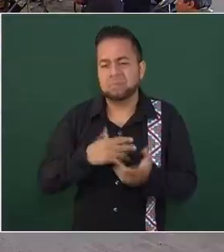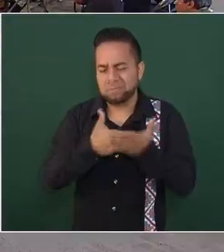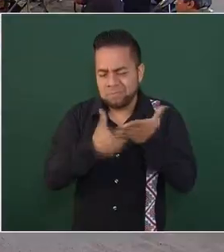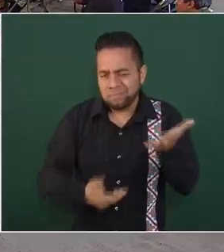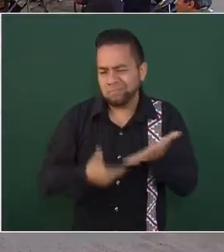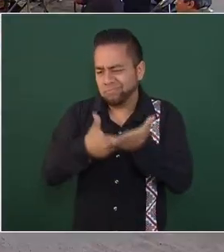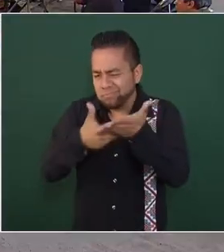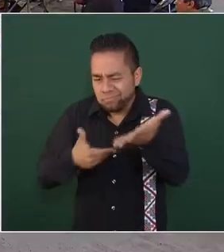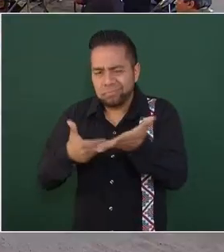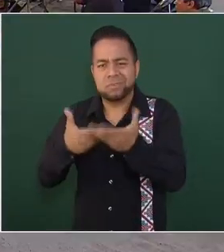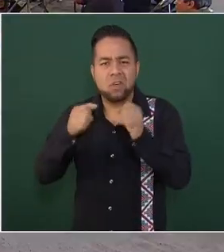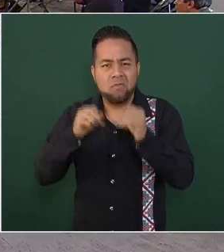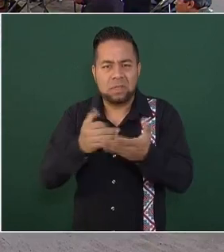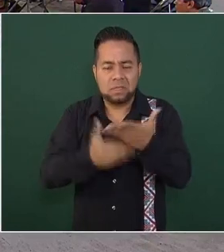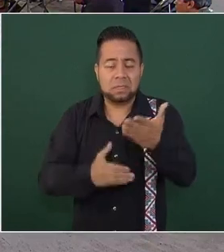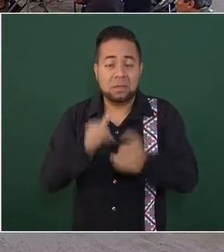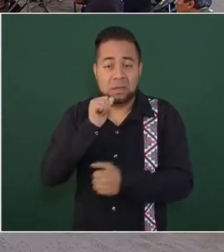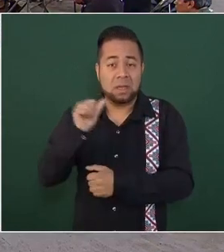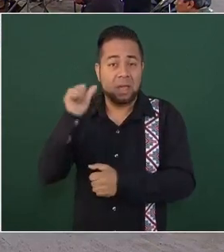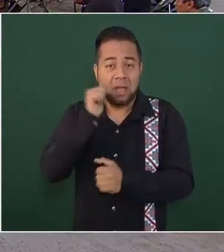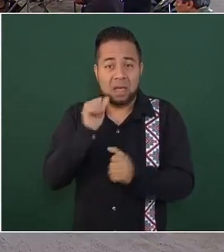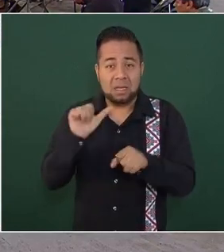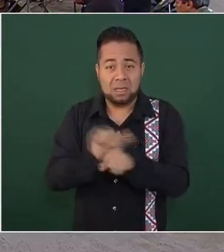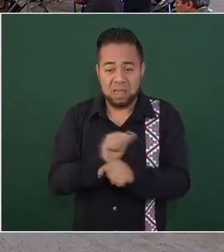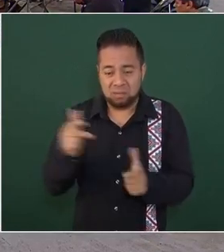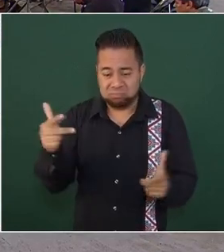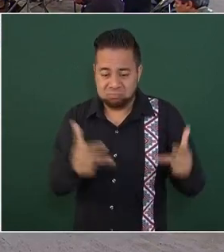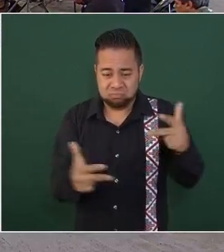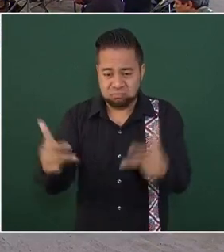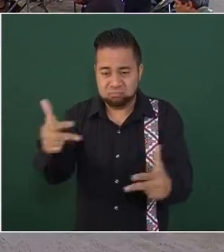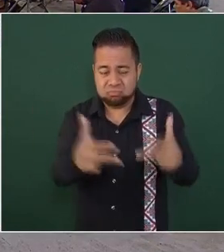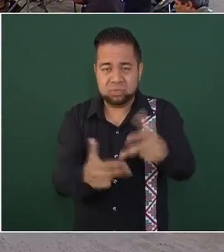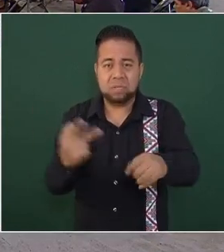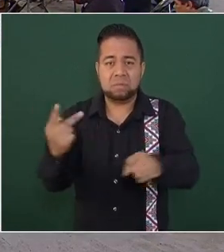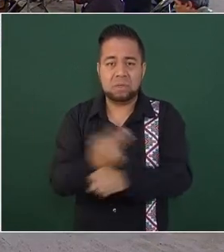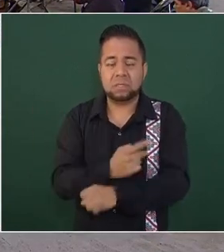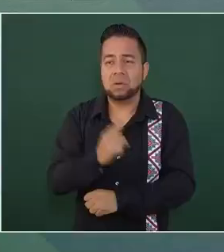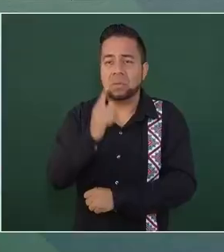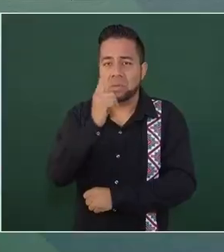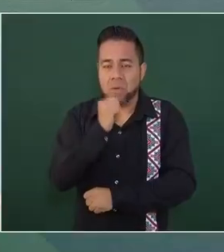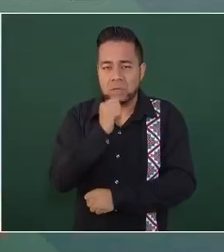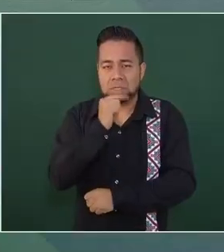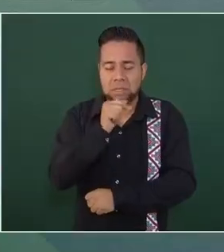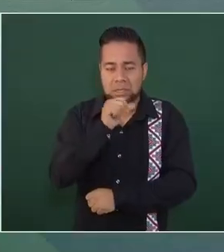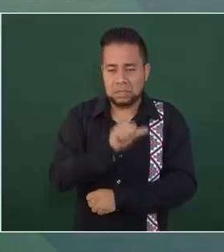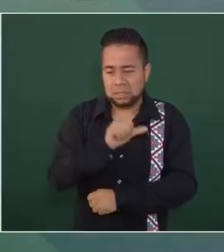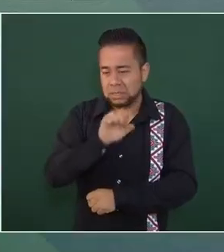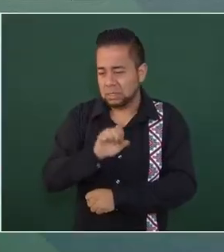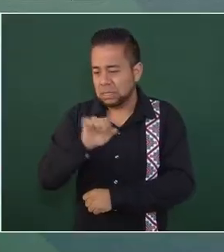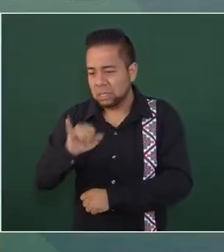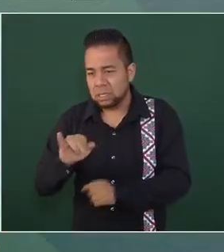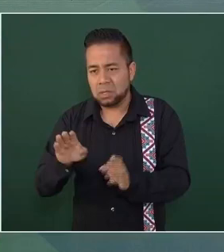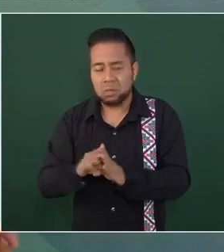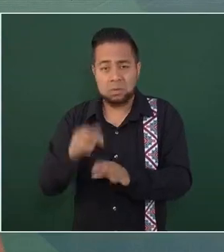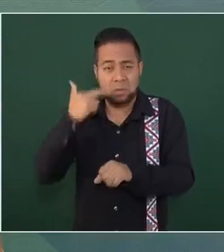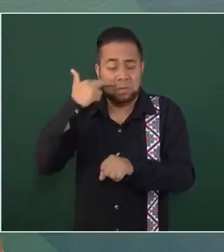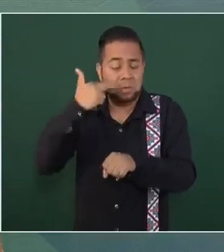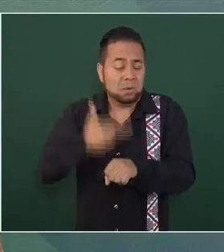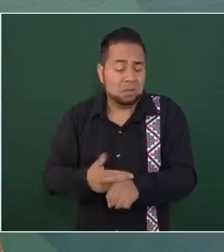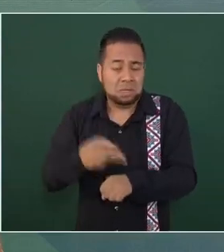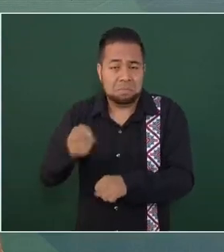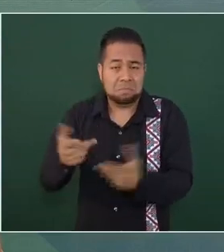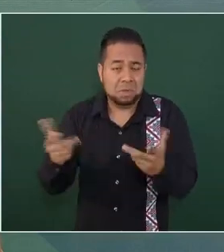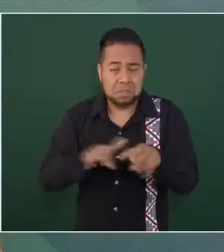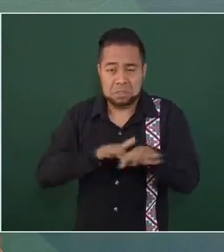la emboscada del día de ayer se dio cuando policías ministeriales en cumplimiento con su deber